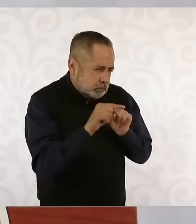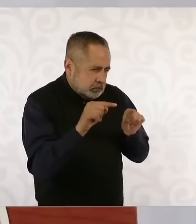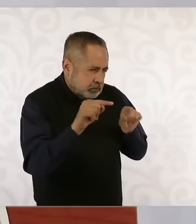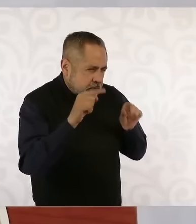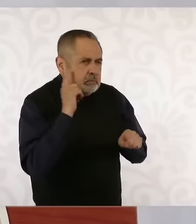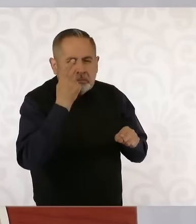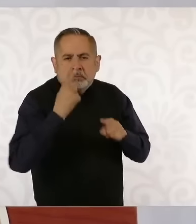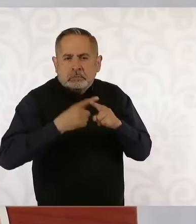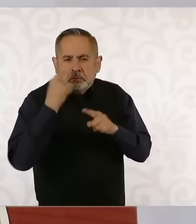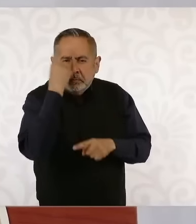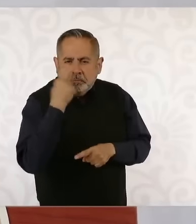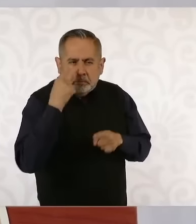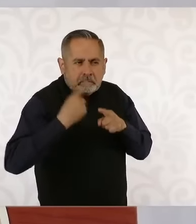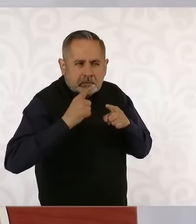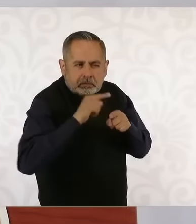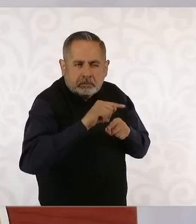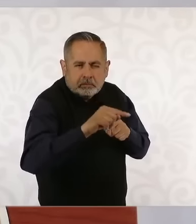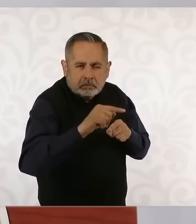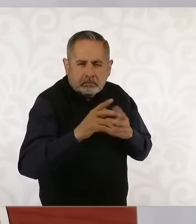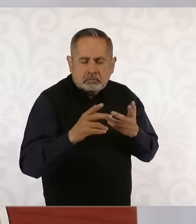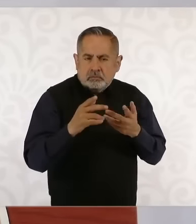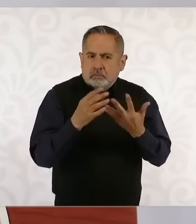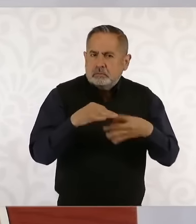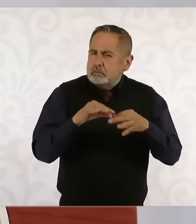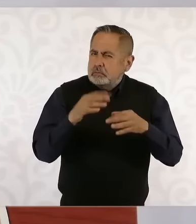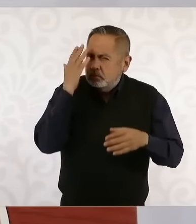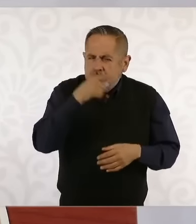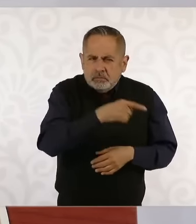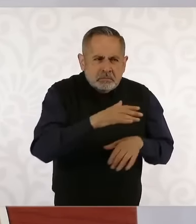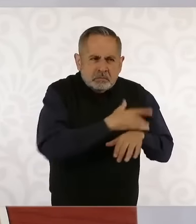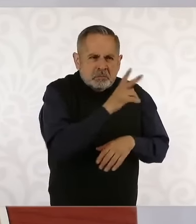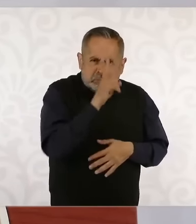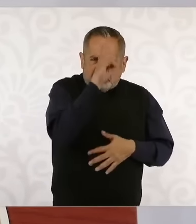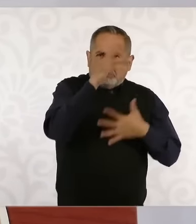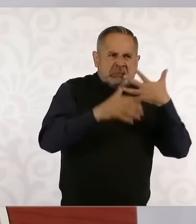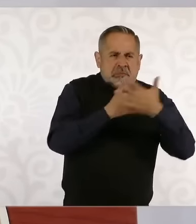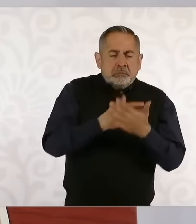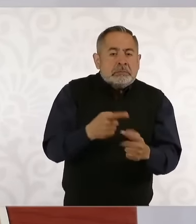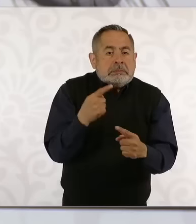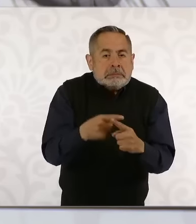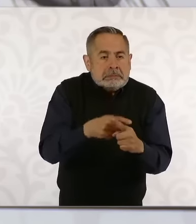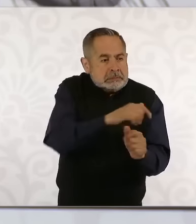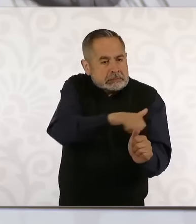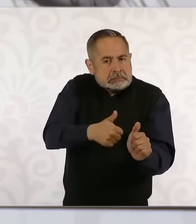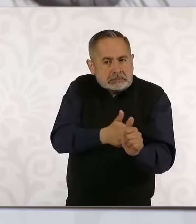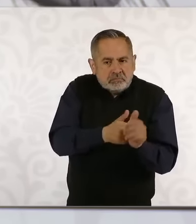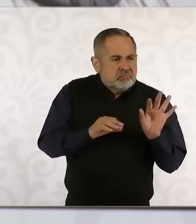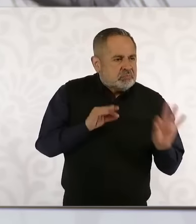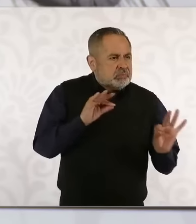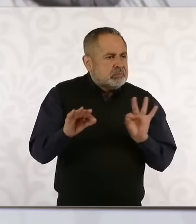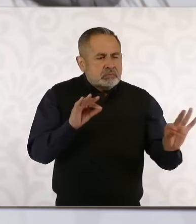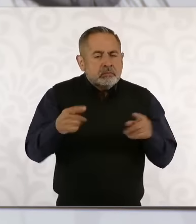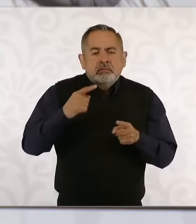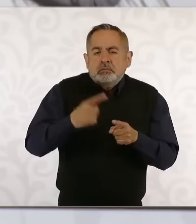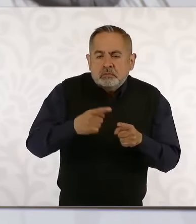importante saber por qué se da esta violencia y quién la promueve y qué